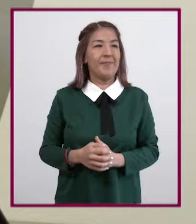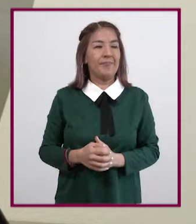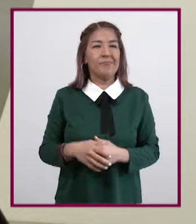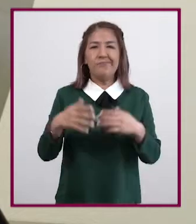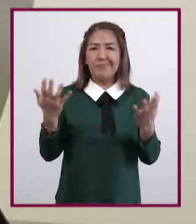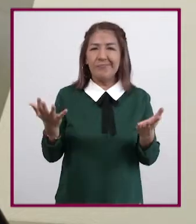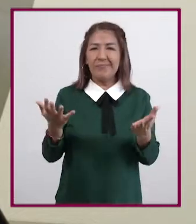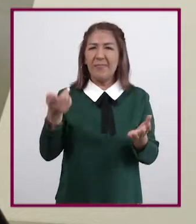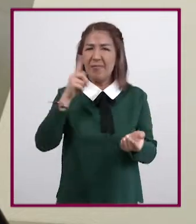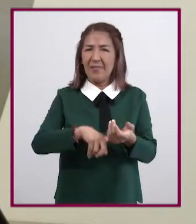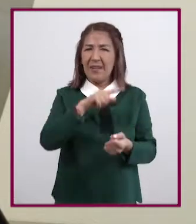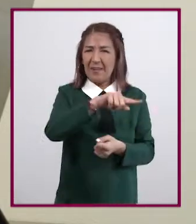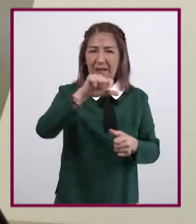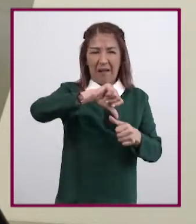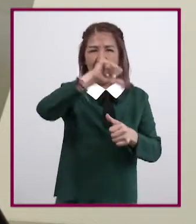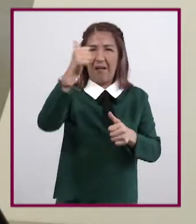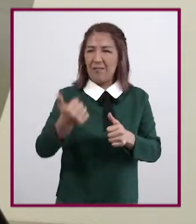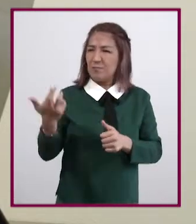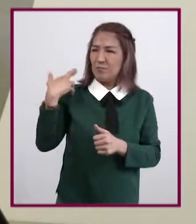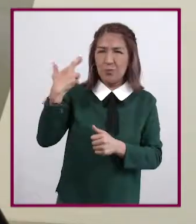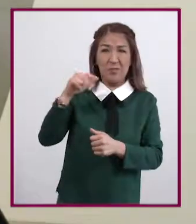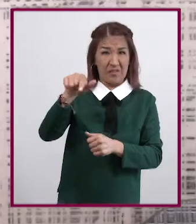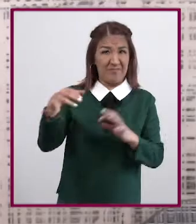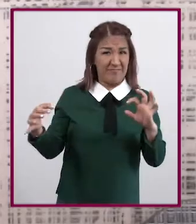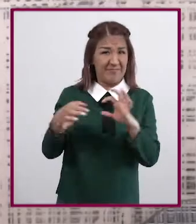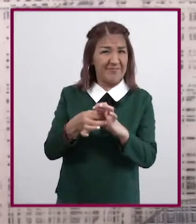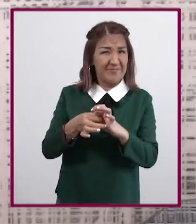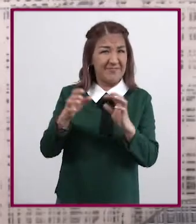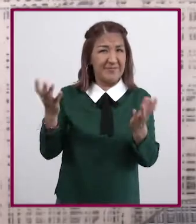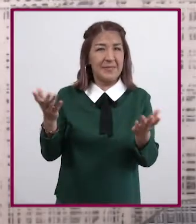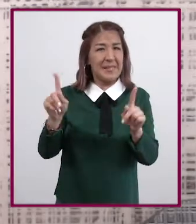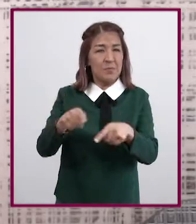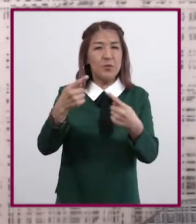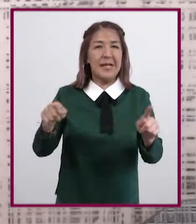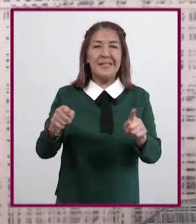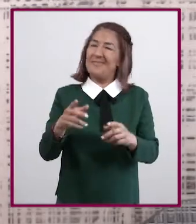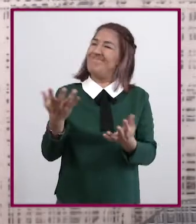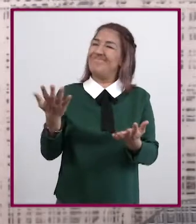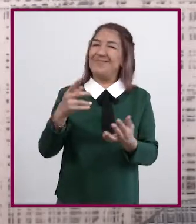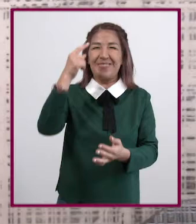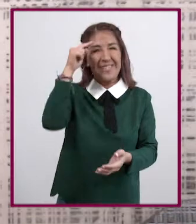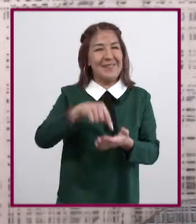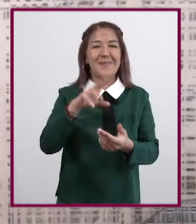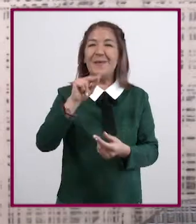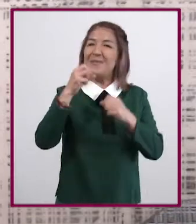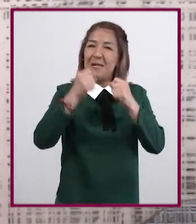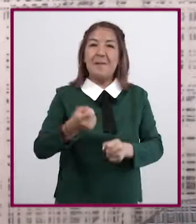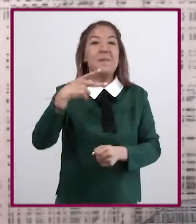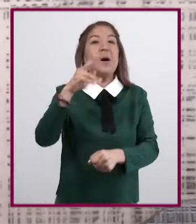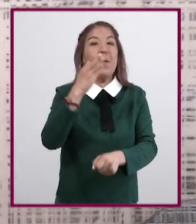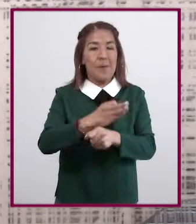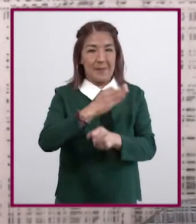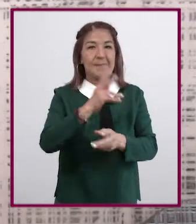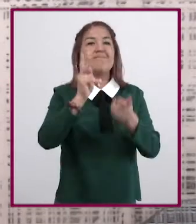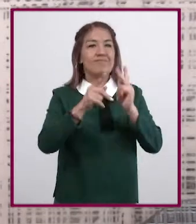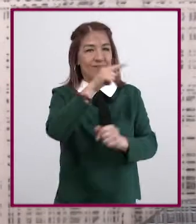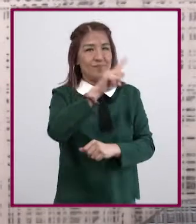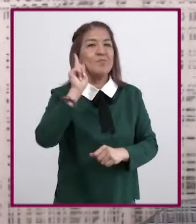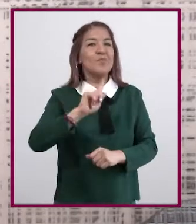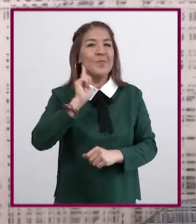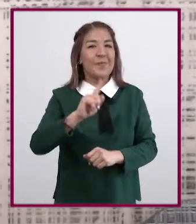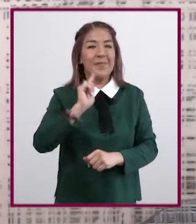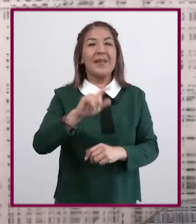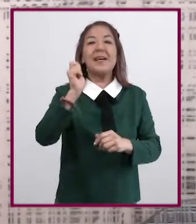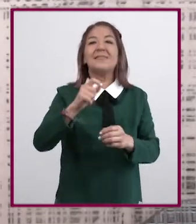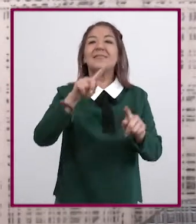Pues, ¿que el arte sonoro no es la música? No estoy segura, pero justo por eso vamos a platicar con ella en nuestra sección de